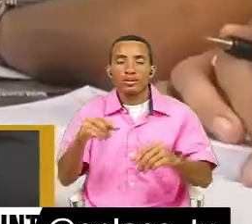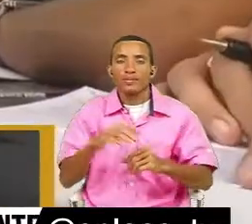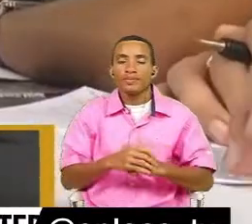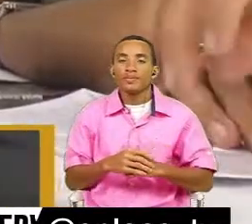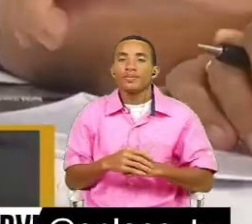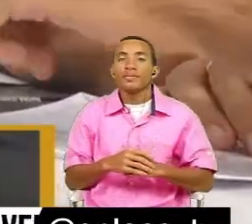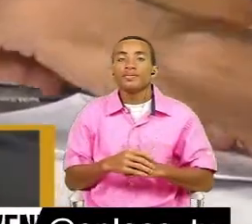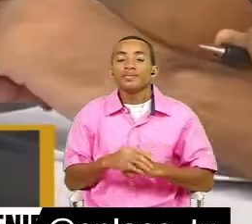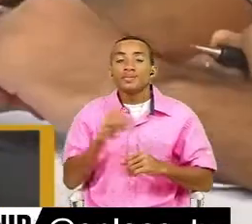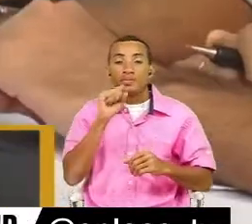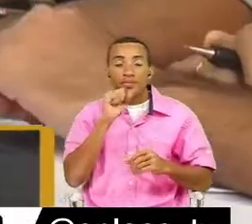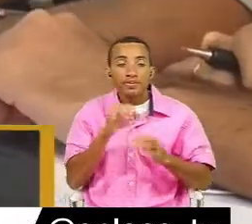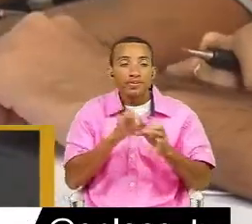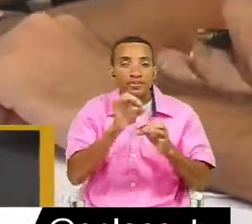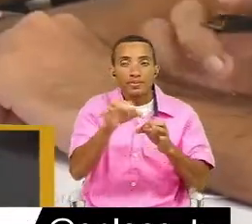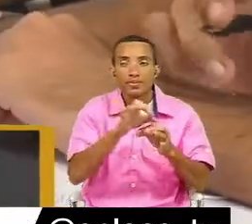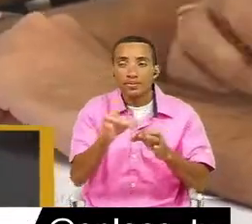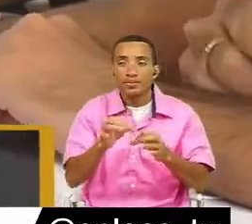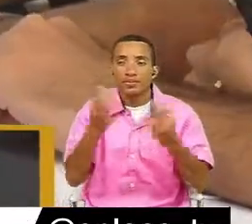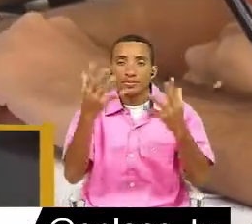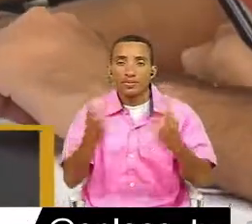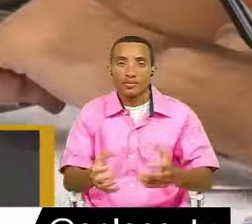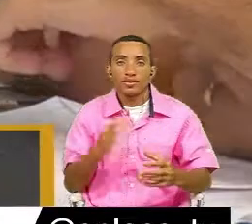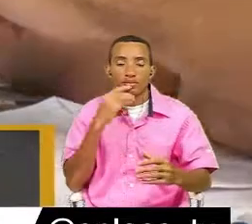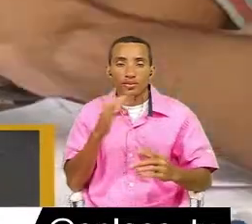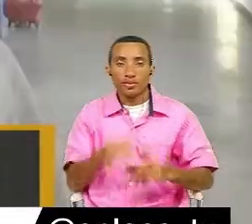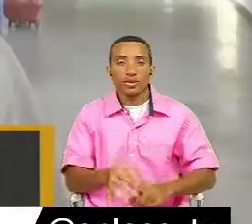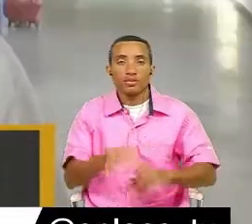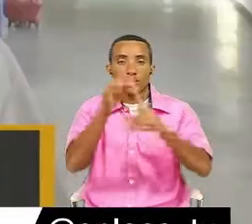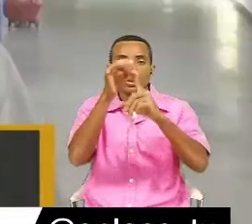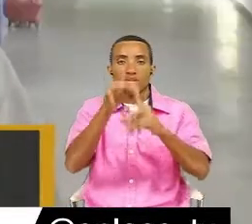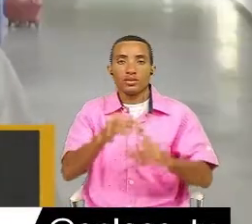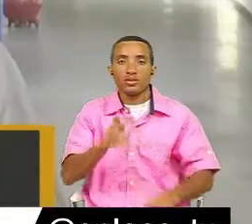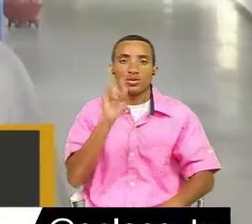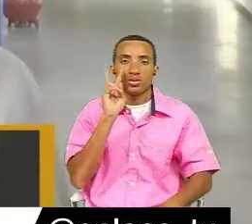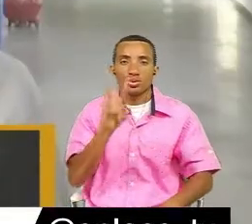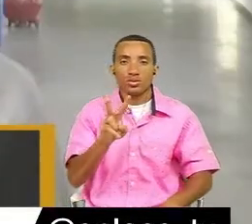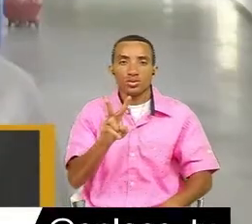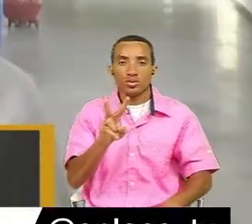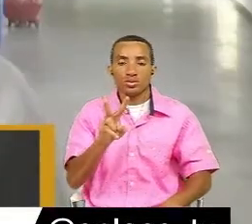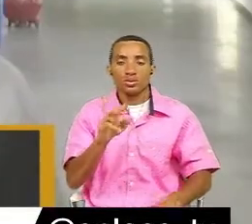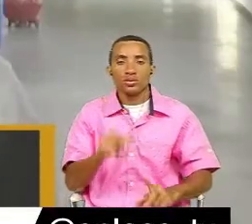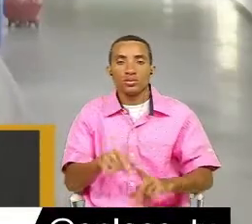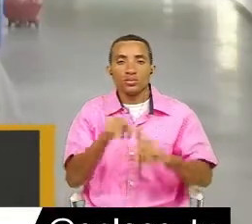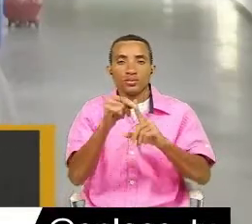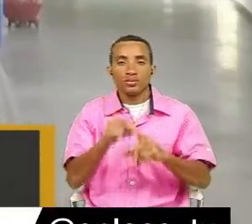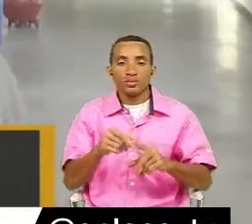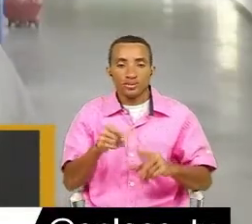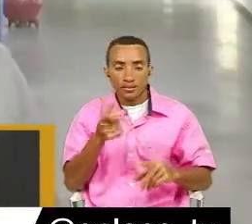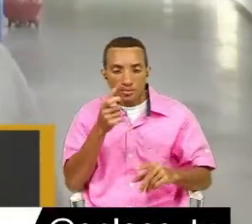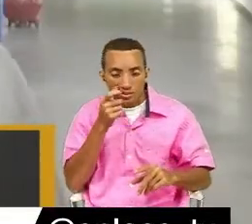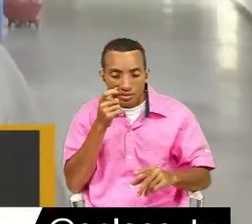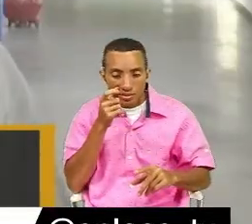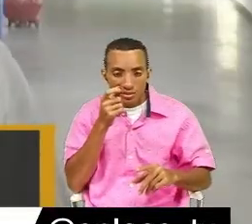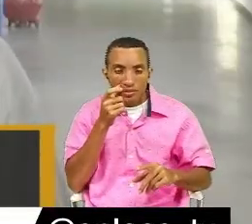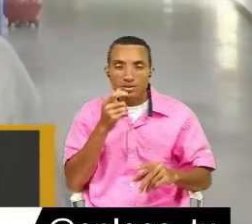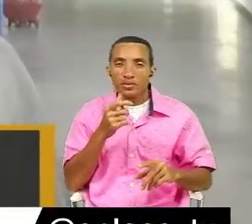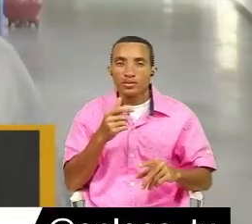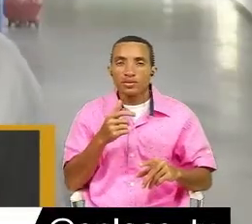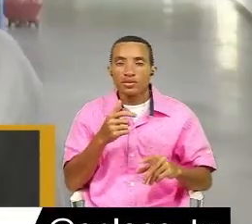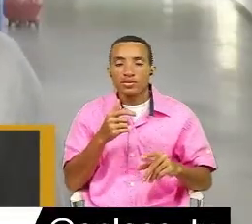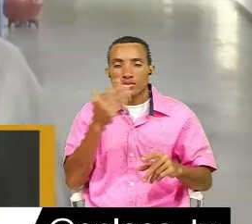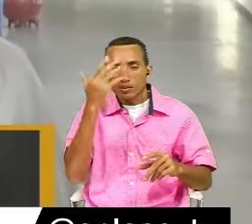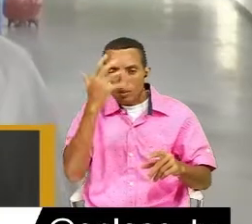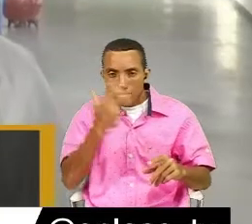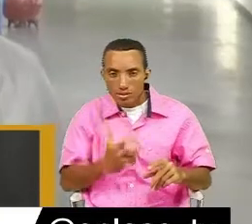Magdalena Medio y de Barranca, para aquellos que quieran hacer la especialización, tenemos dos especializaciones. La especialización en evaluación y gerencia de proyectos, que este viernes se cierra la